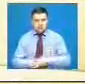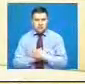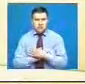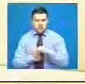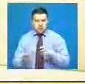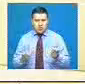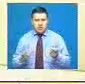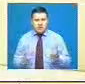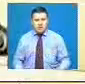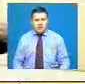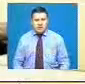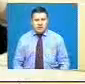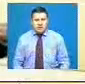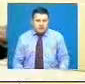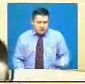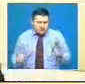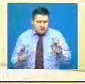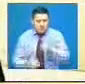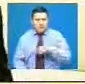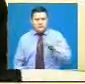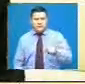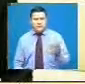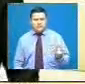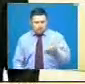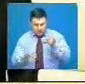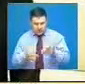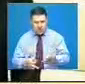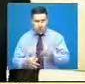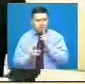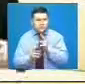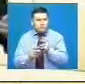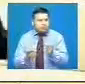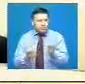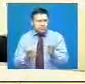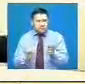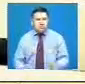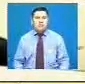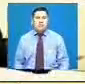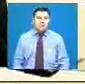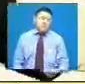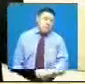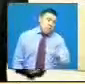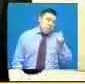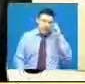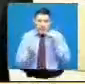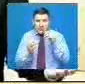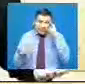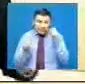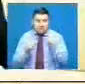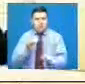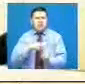la inflación. Y hará lo que sea necesario para asegurar ese resultado. Otra de las preocupaciones que